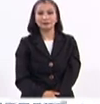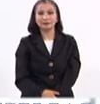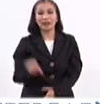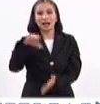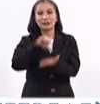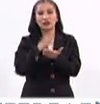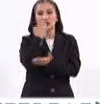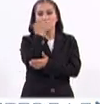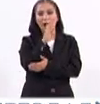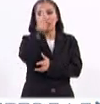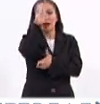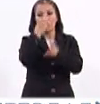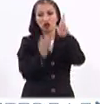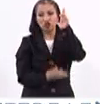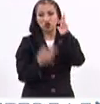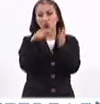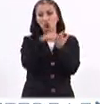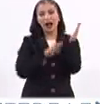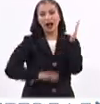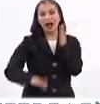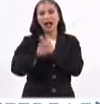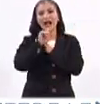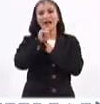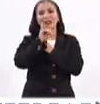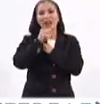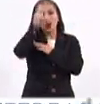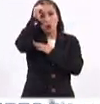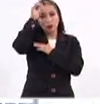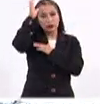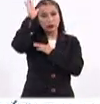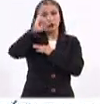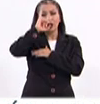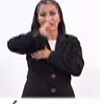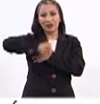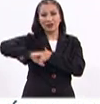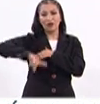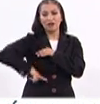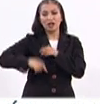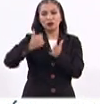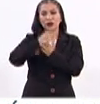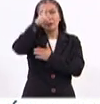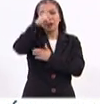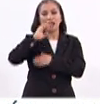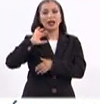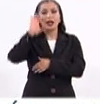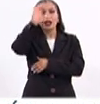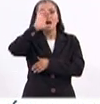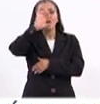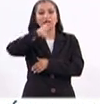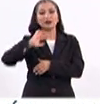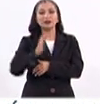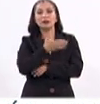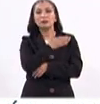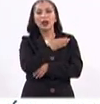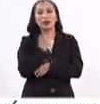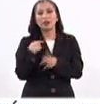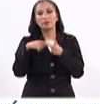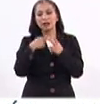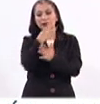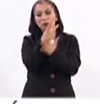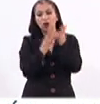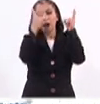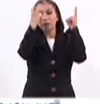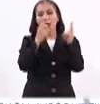En el Centro Escolar Revolución, ubicado en la Alcaldía Cuauhtémoc, la jefa de gobierno de la Ciudad de México, Claudia Sheinbaum, puso en marcha